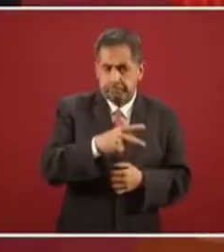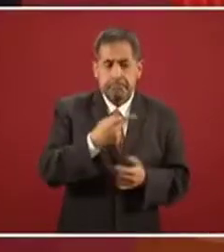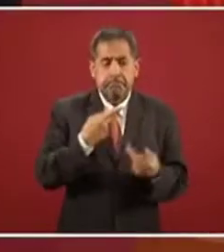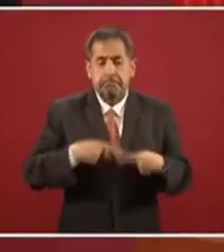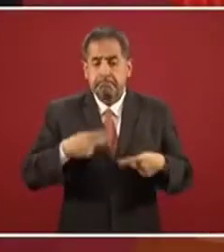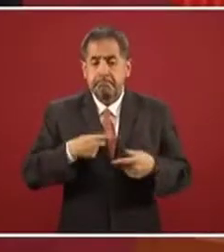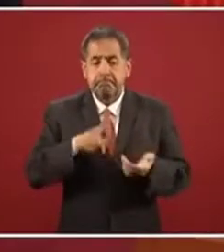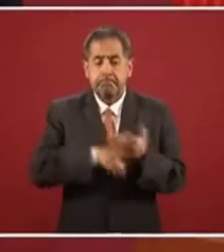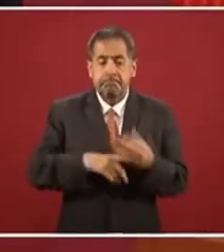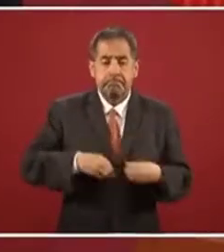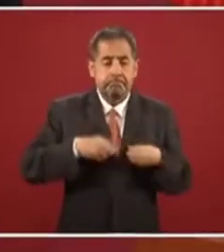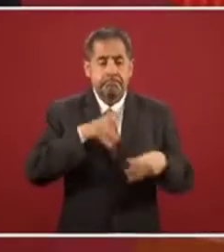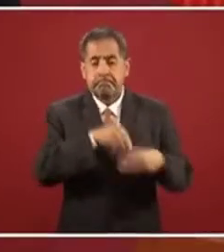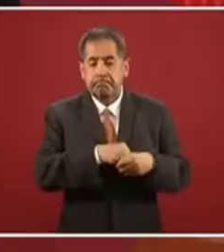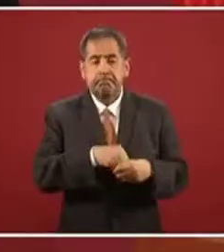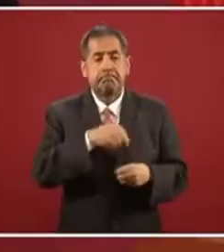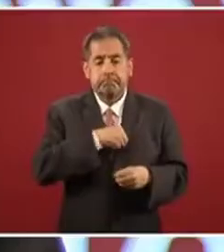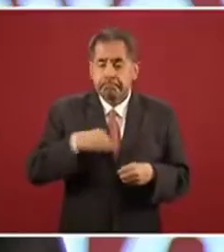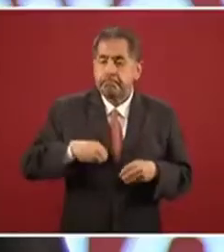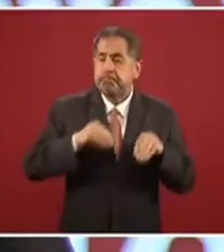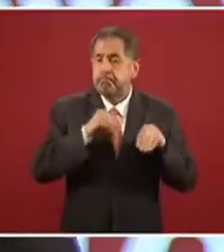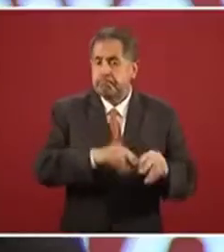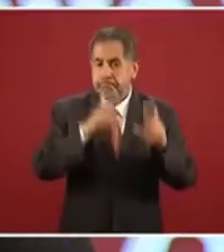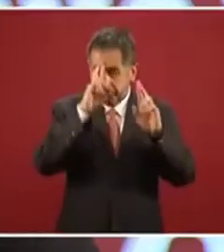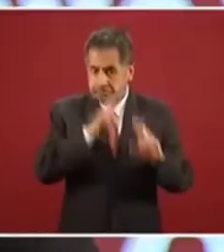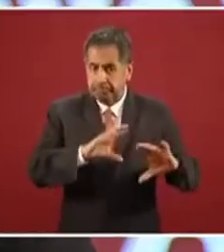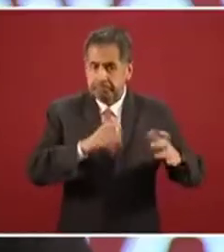están en la embajada y en la residencia.